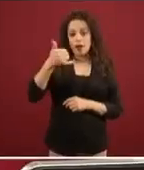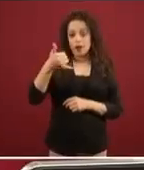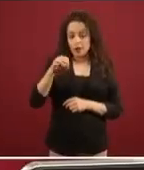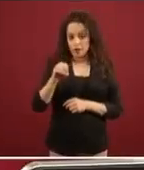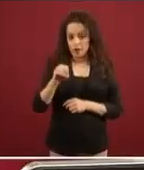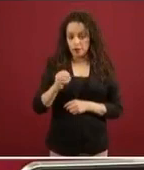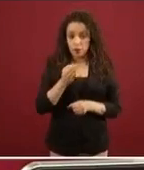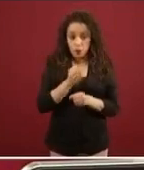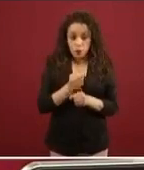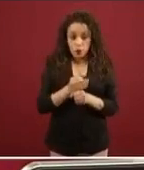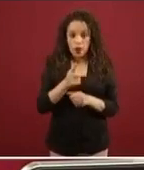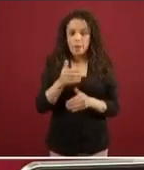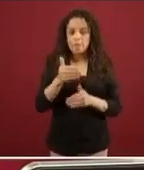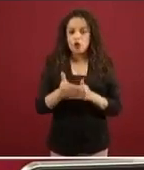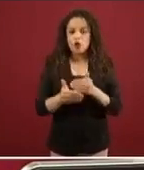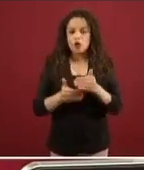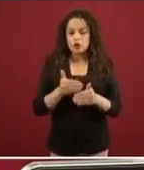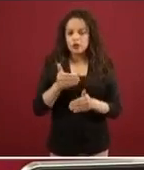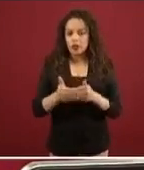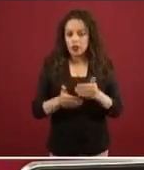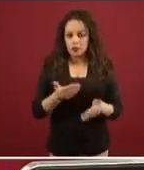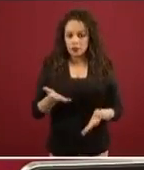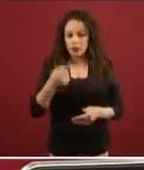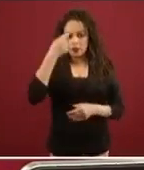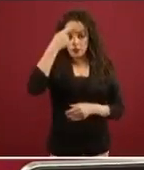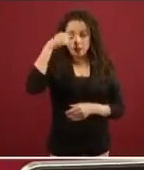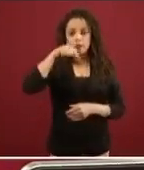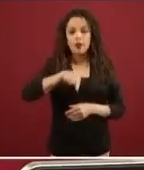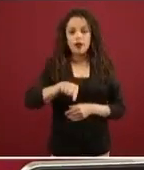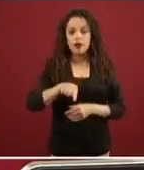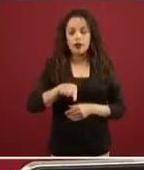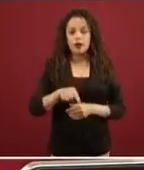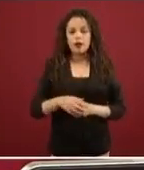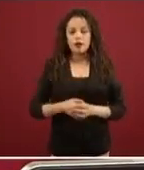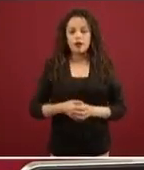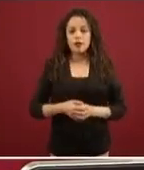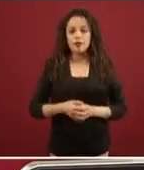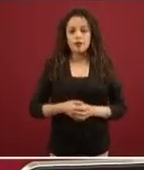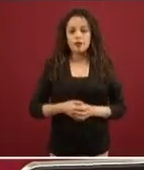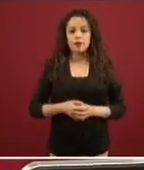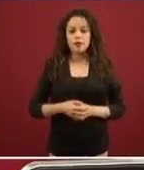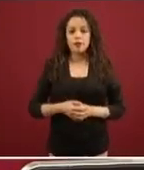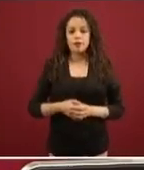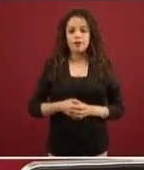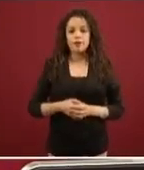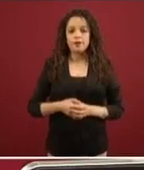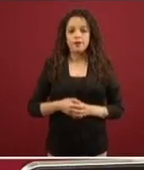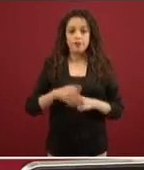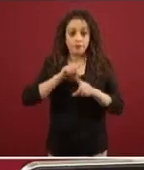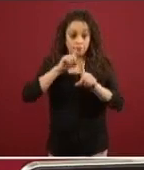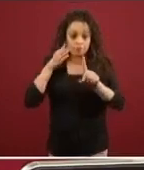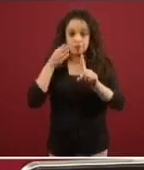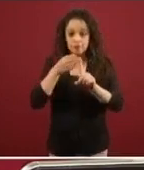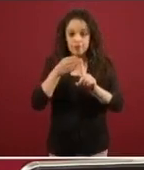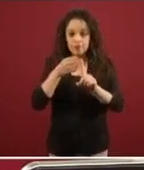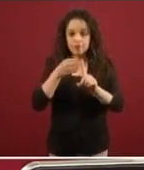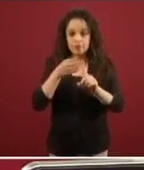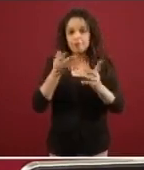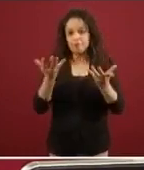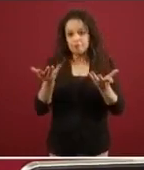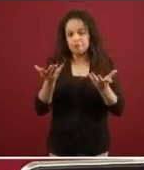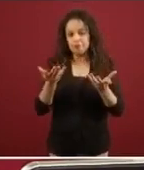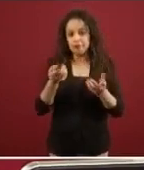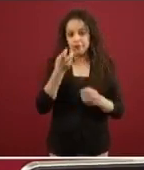estamos en el proceso de definición de ese momento. Estamos hablando de un mes